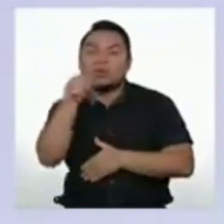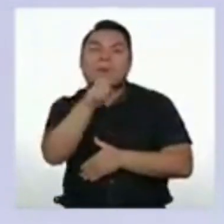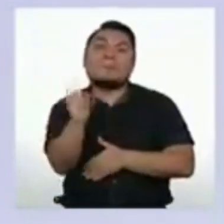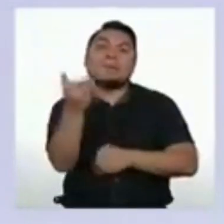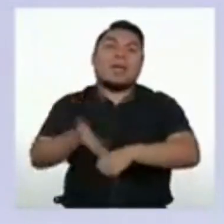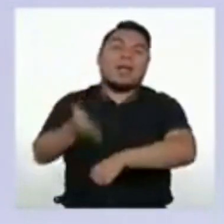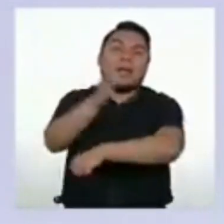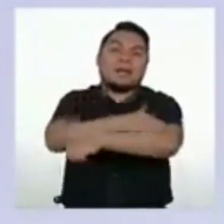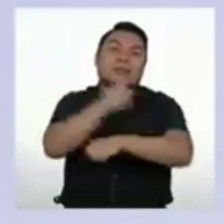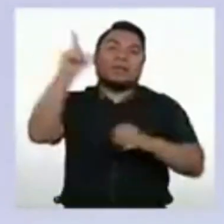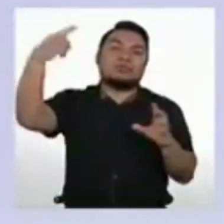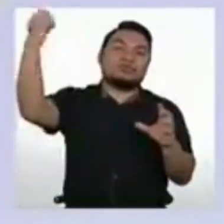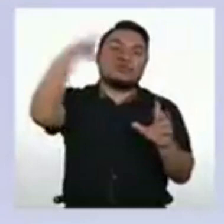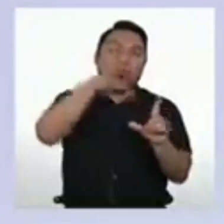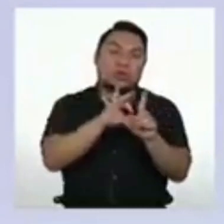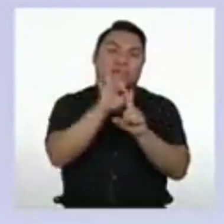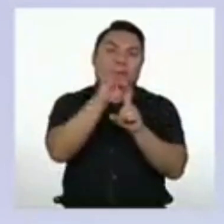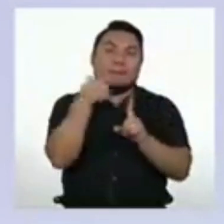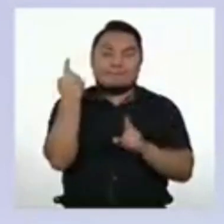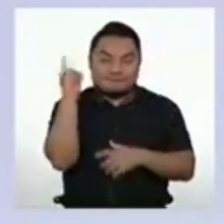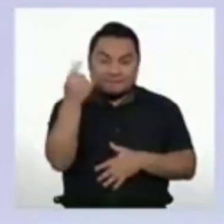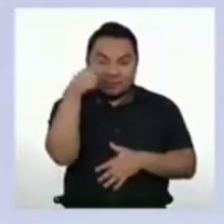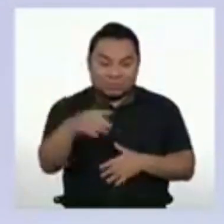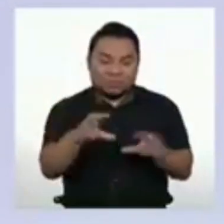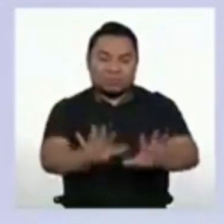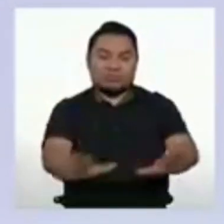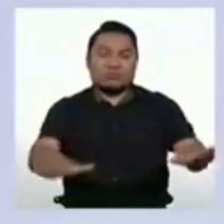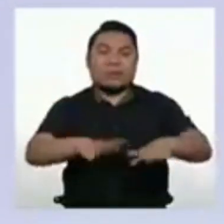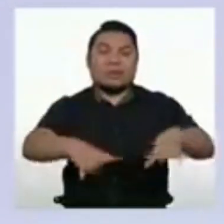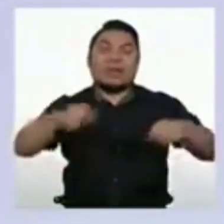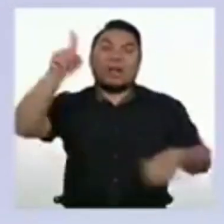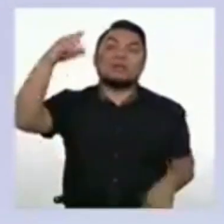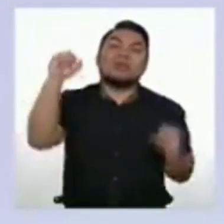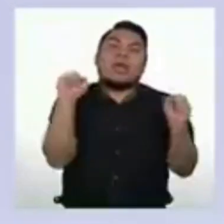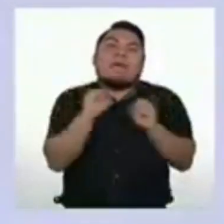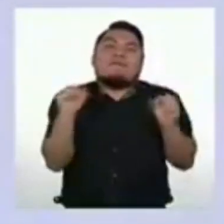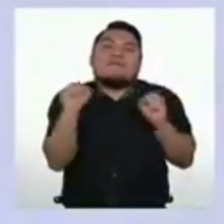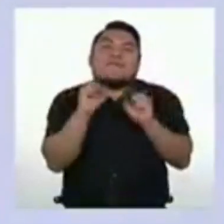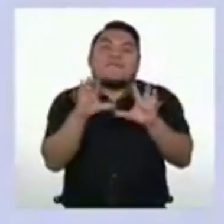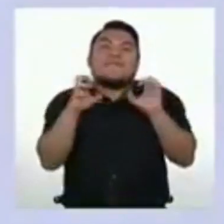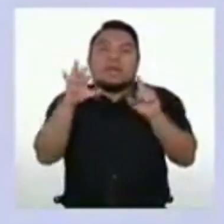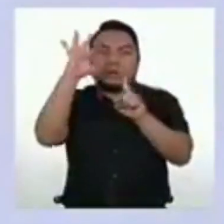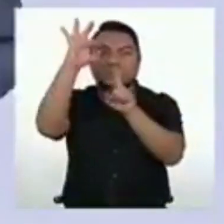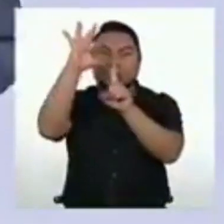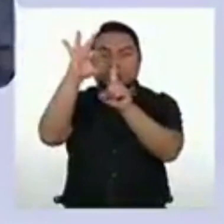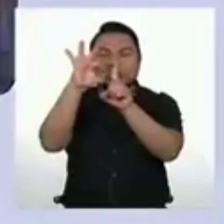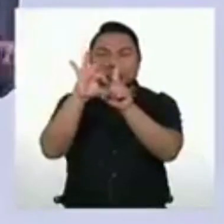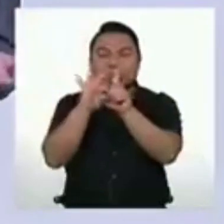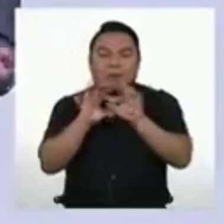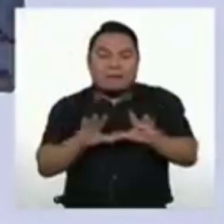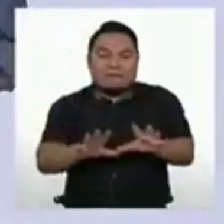intemperie. Primero las ponen en la tierra cuando llega la noche y la temperatura empieza a descender muy